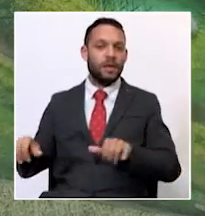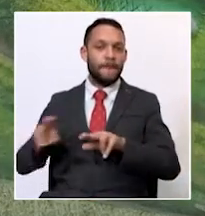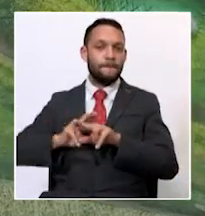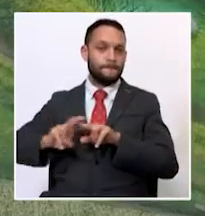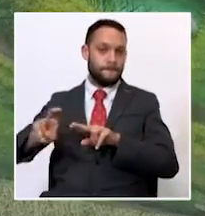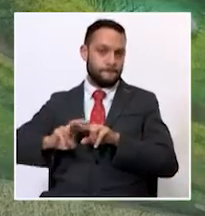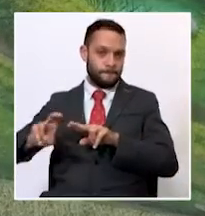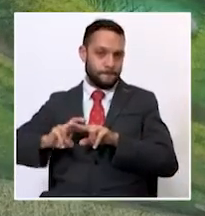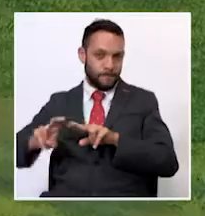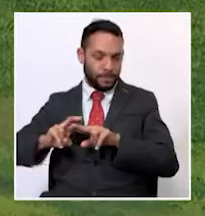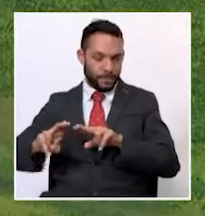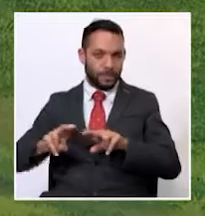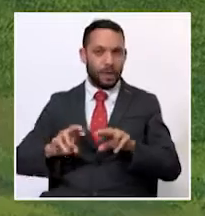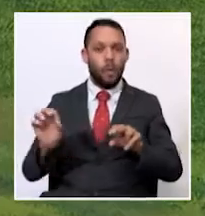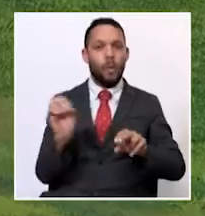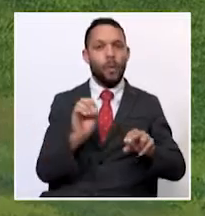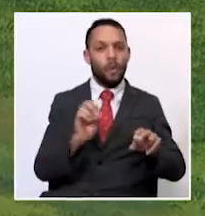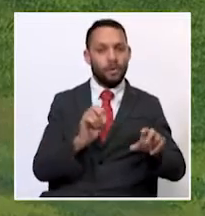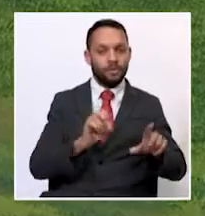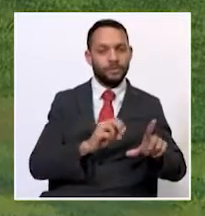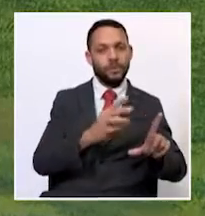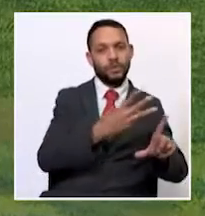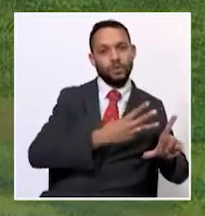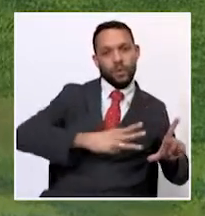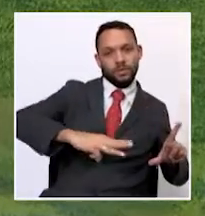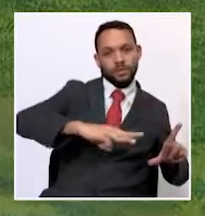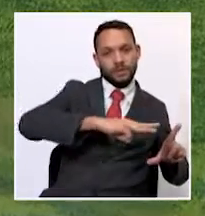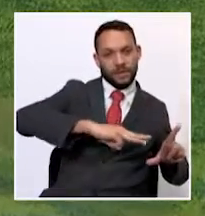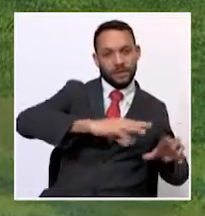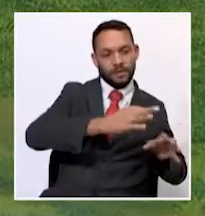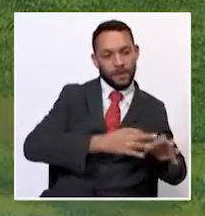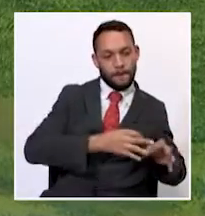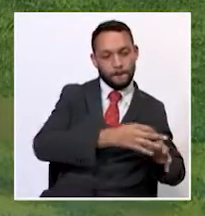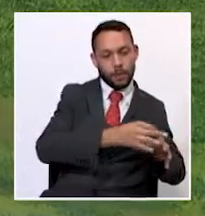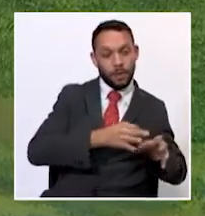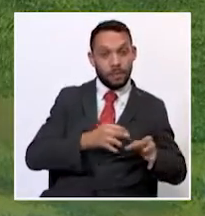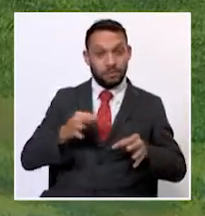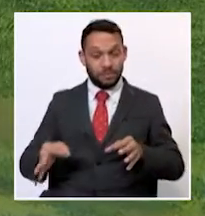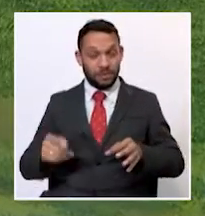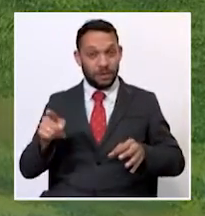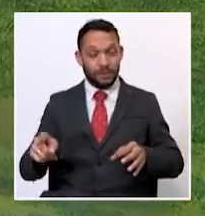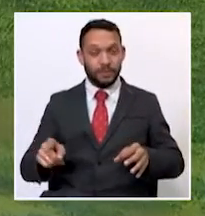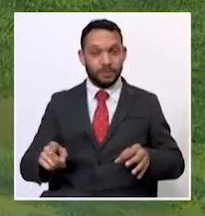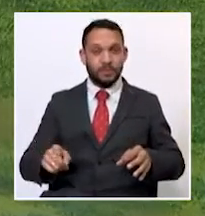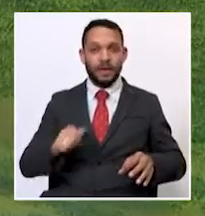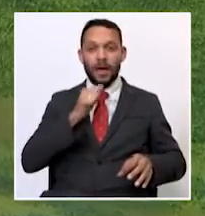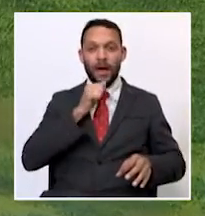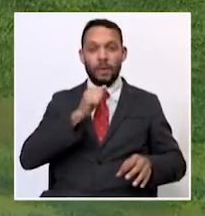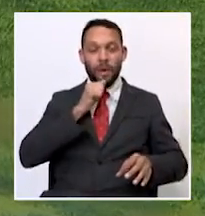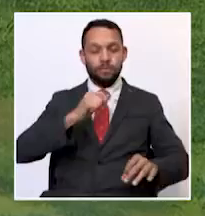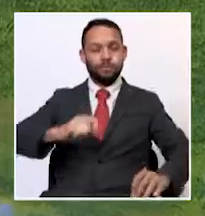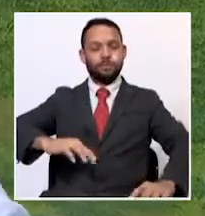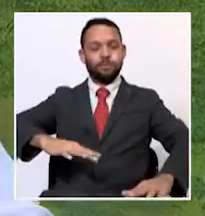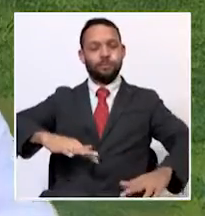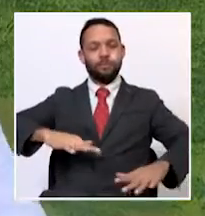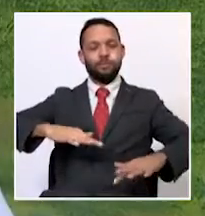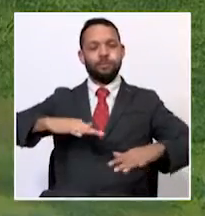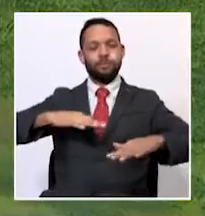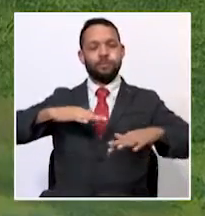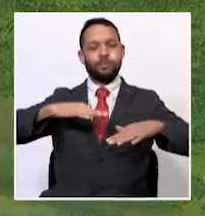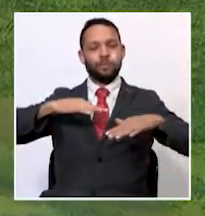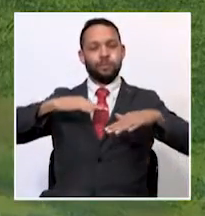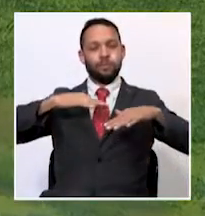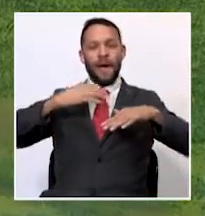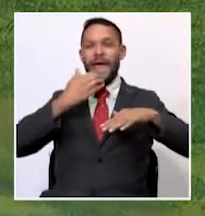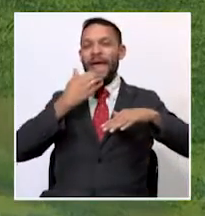Quebradas? Porque resulta que cuando ustedes están sumergidos en el agua y todos han hecho ese ejercicio de